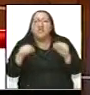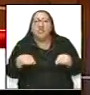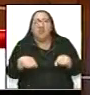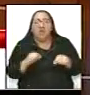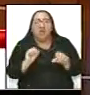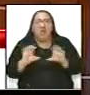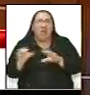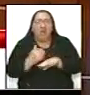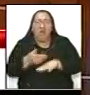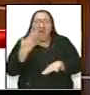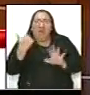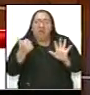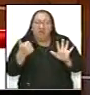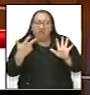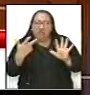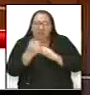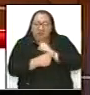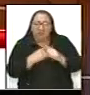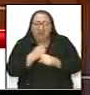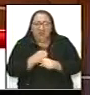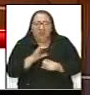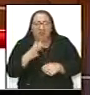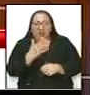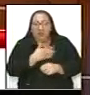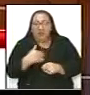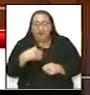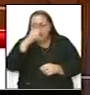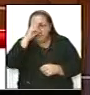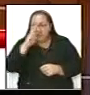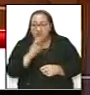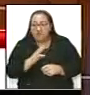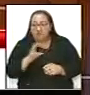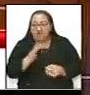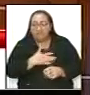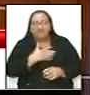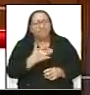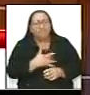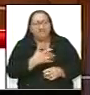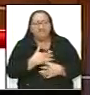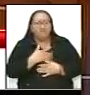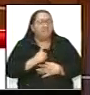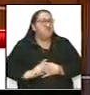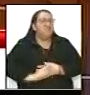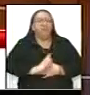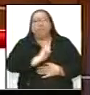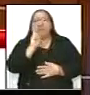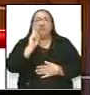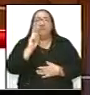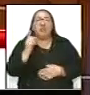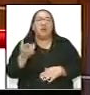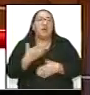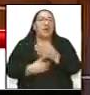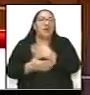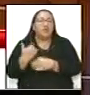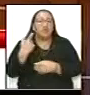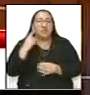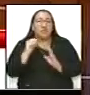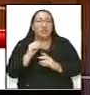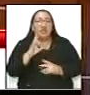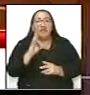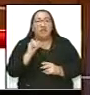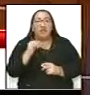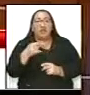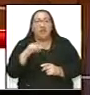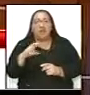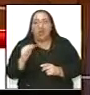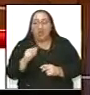Hace 6, 8 años atrás, presidente, en el Cusco, nos sentíamos muy, muy orgullosos, por ejemplo, del señor Figueroa, del